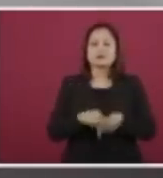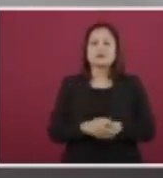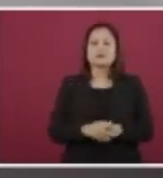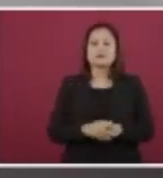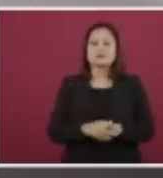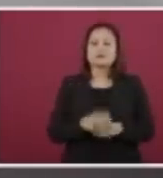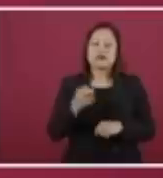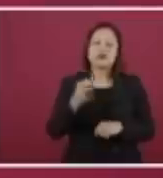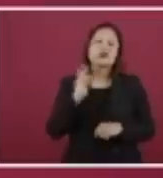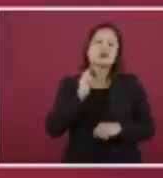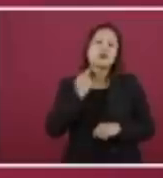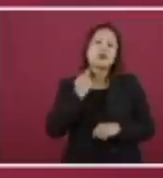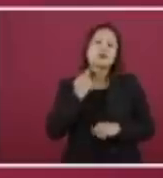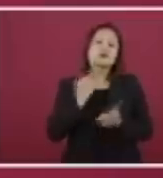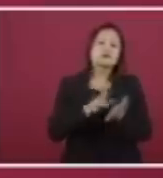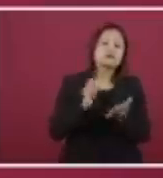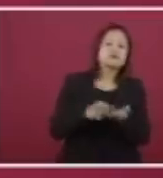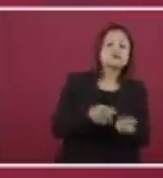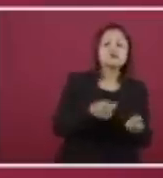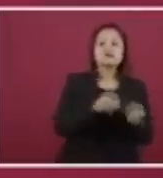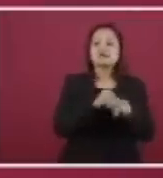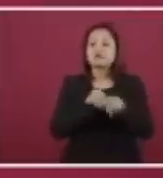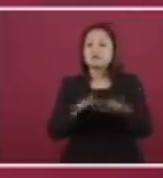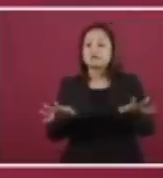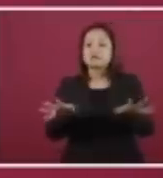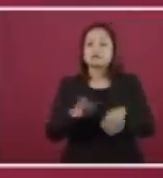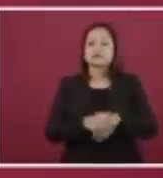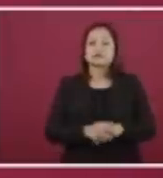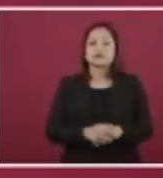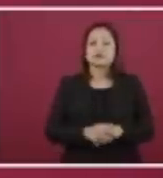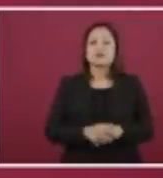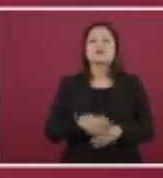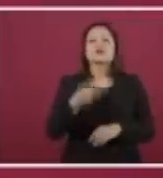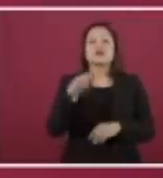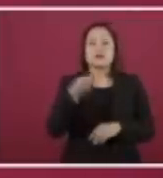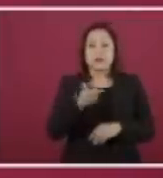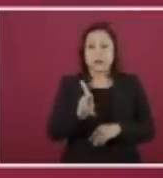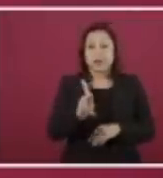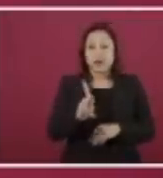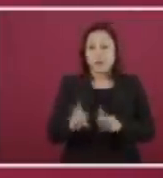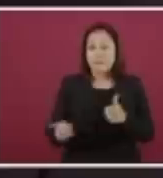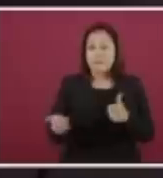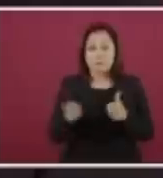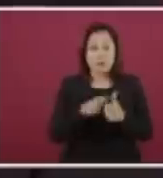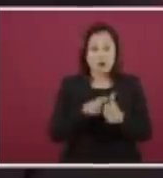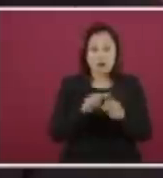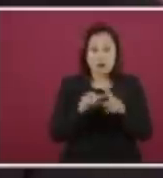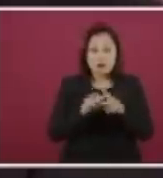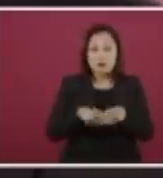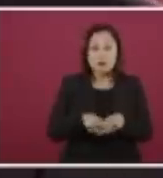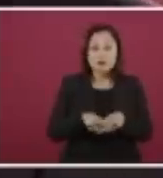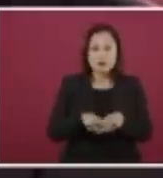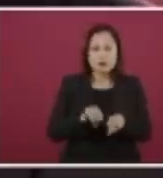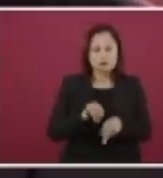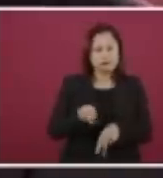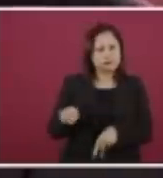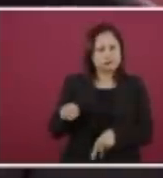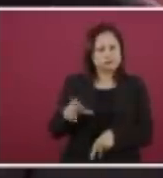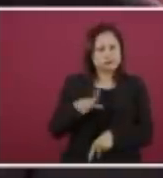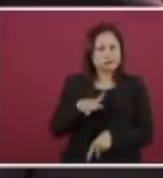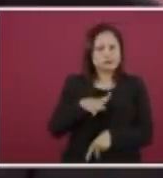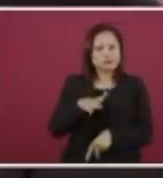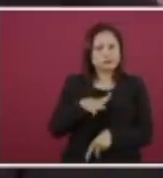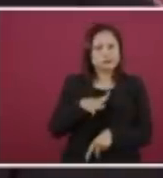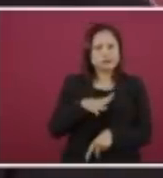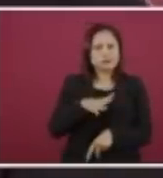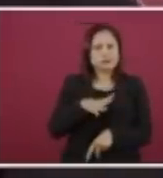bots. Pero sí existe el que origina o el que